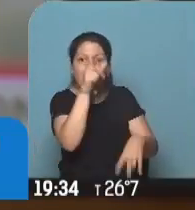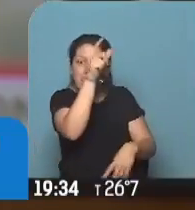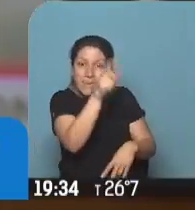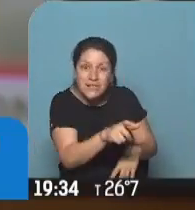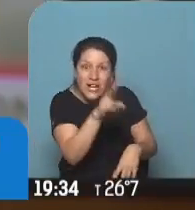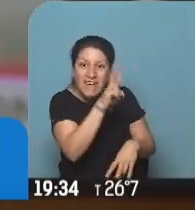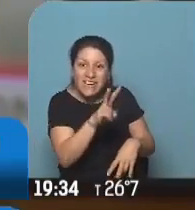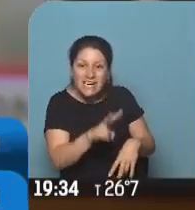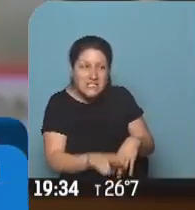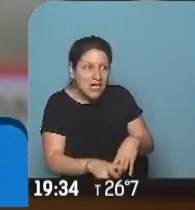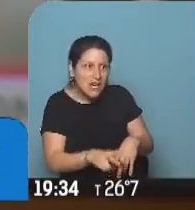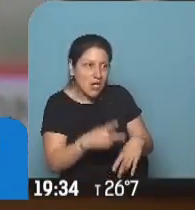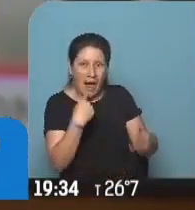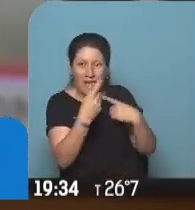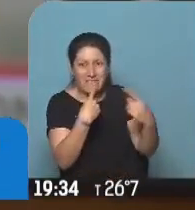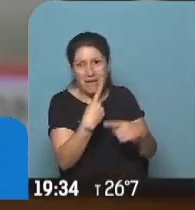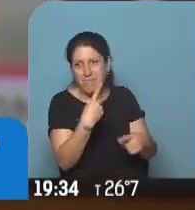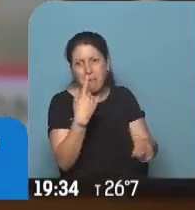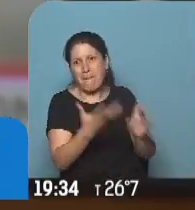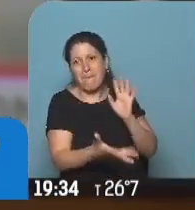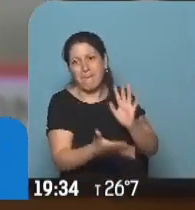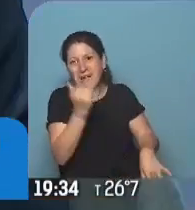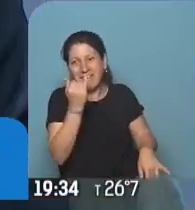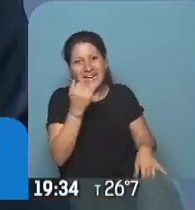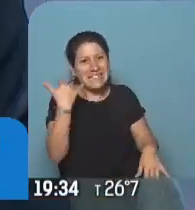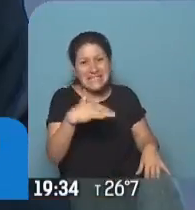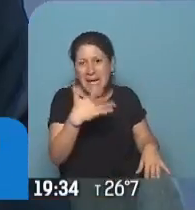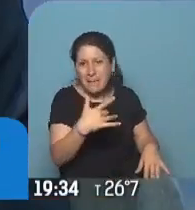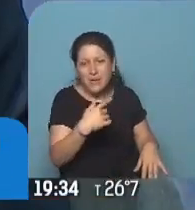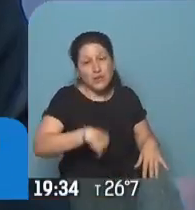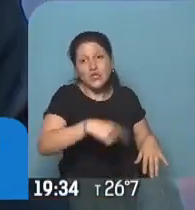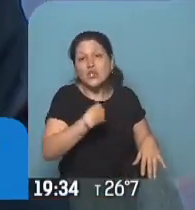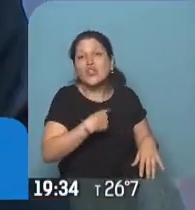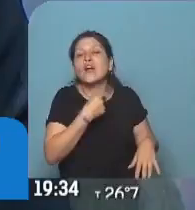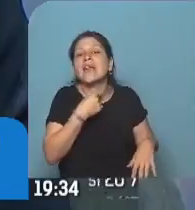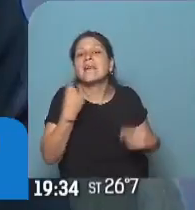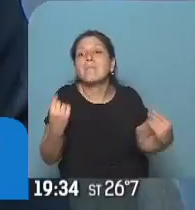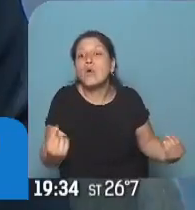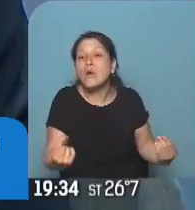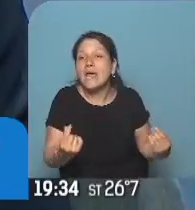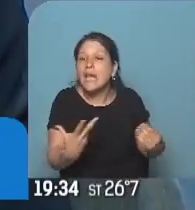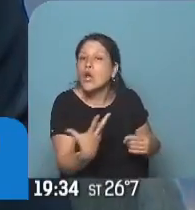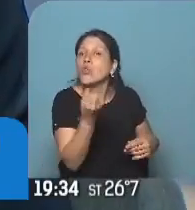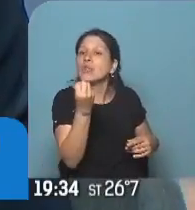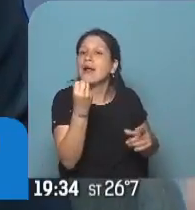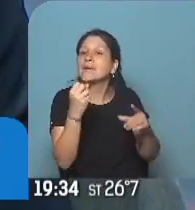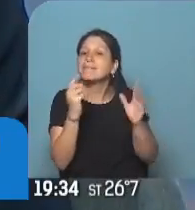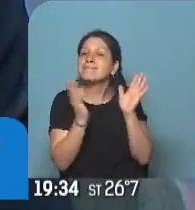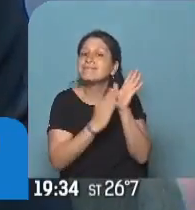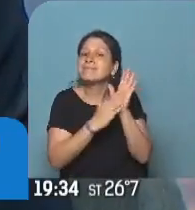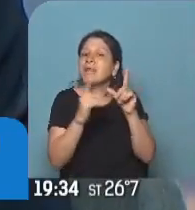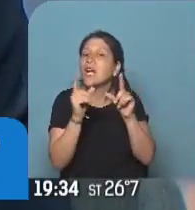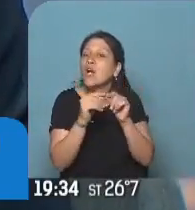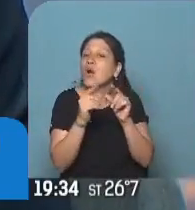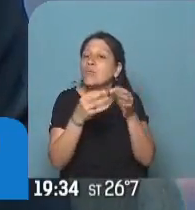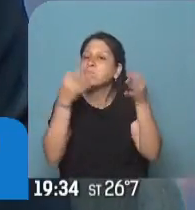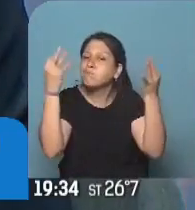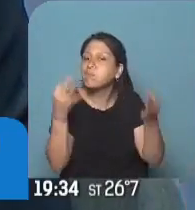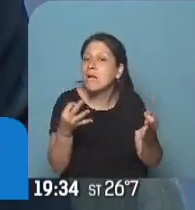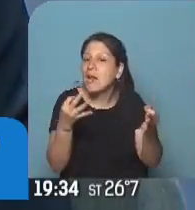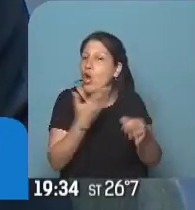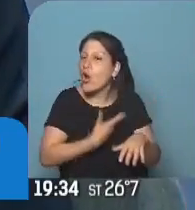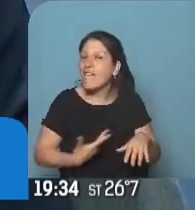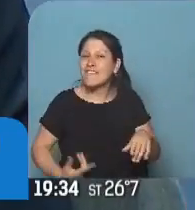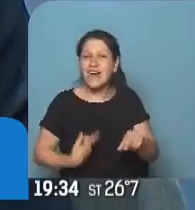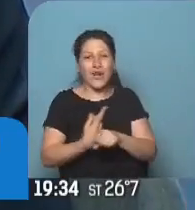cuenta, lo que nosotros tratamos de hacer es identificar los datos duros que el gobierno no puede negar. Y en